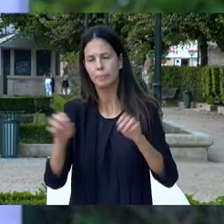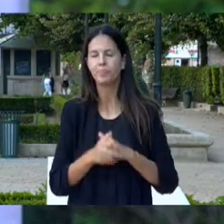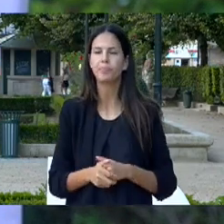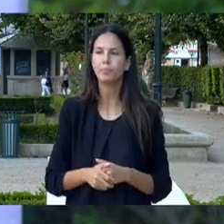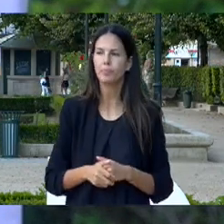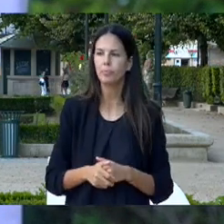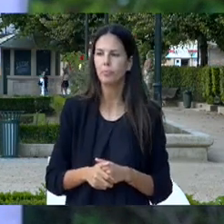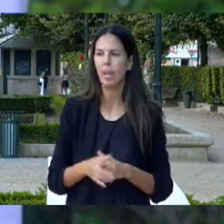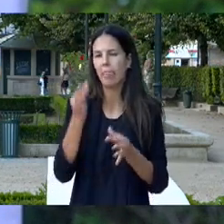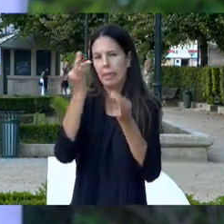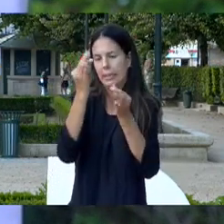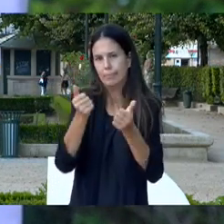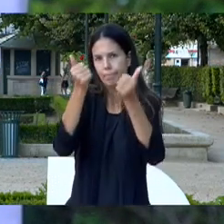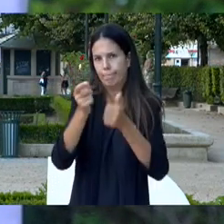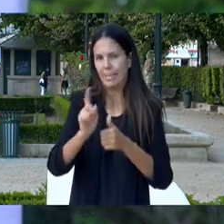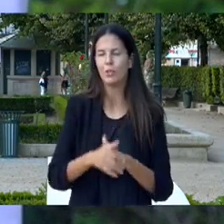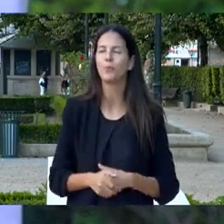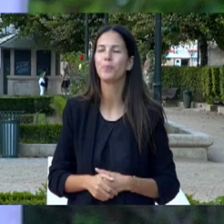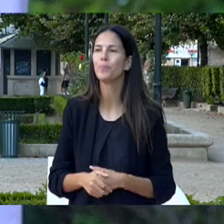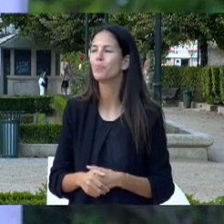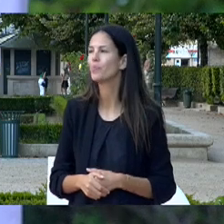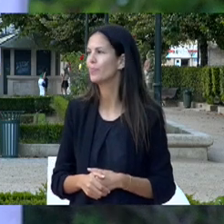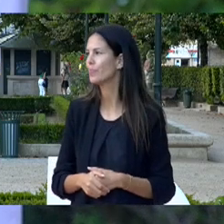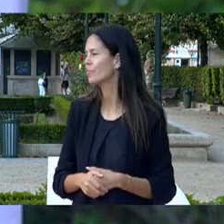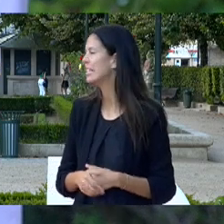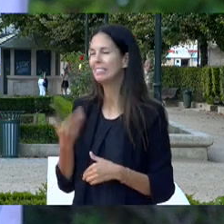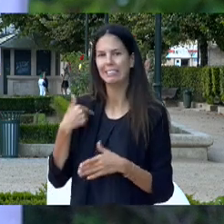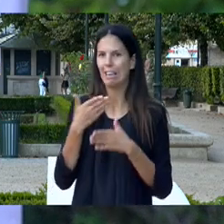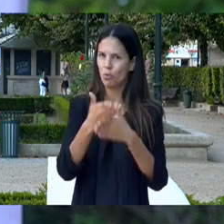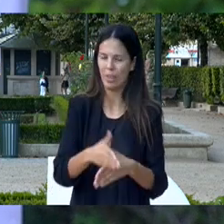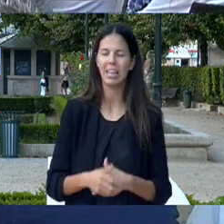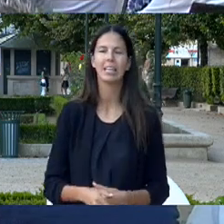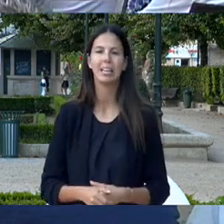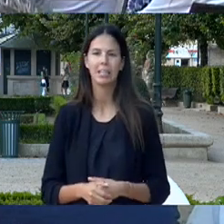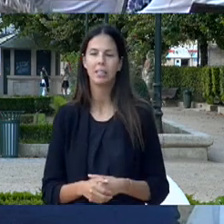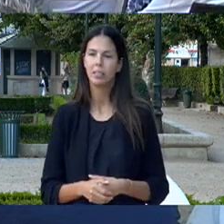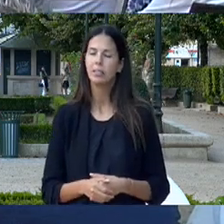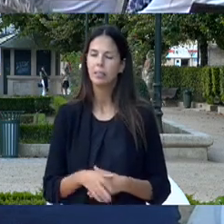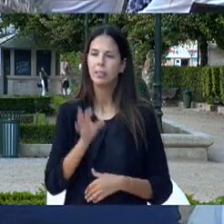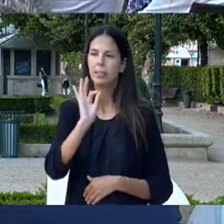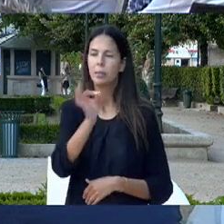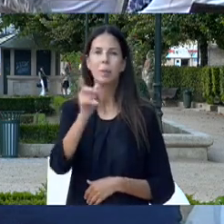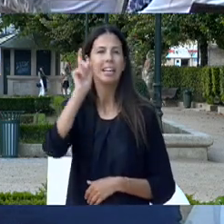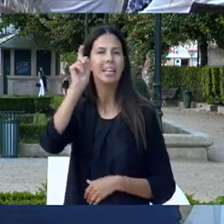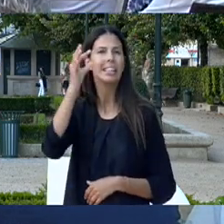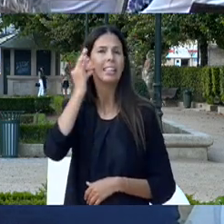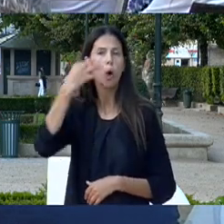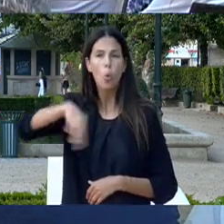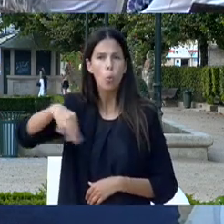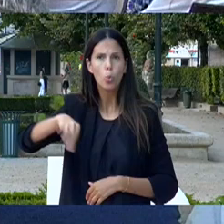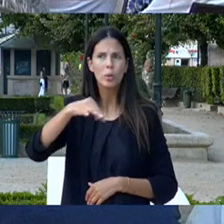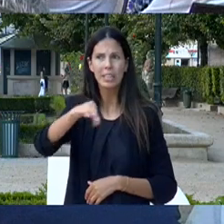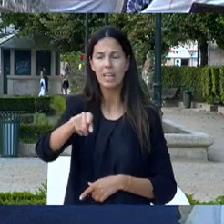non vou entrar en máis detalles, que creo que chega da bondo. Sí, pero é verdade que Ernestina non foi a única que sufriu